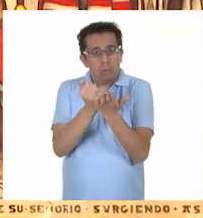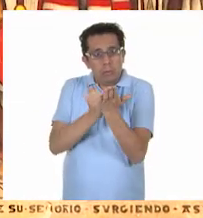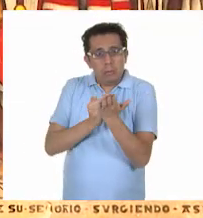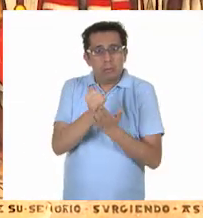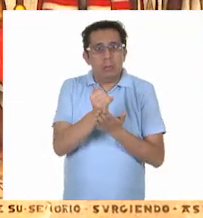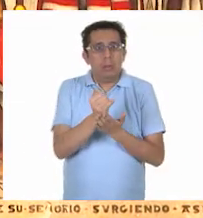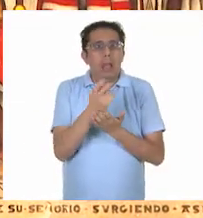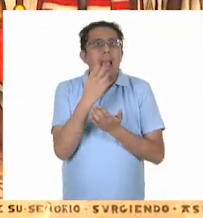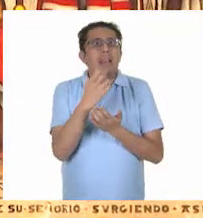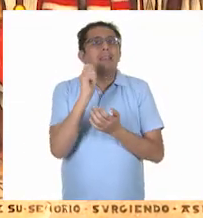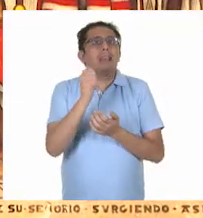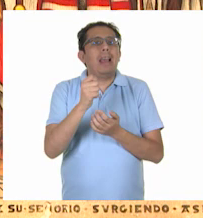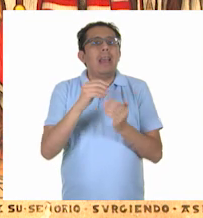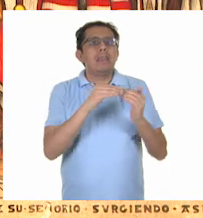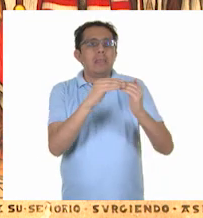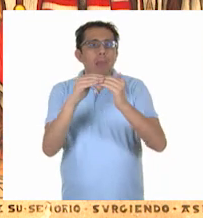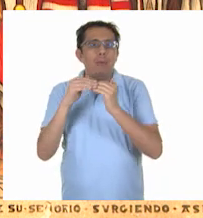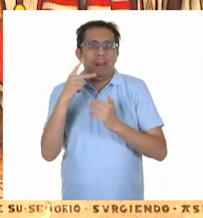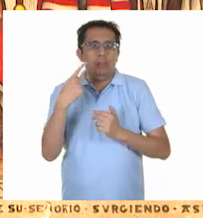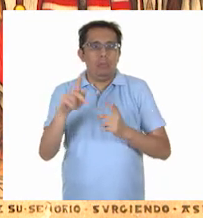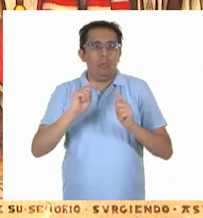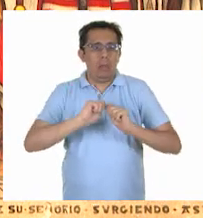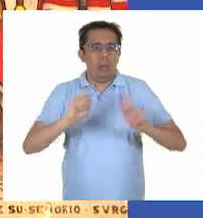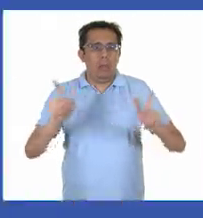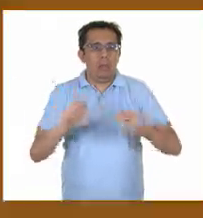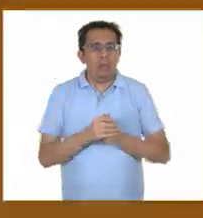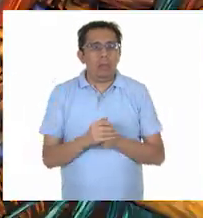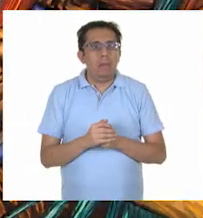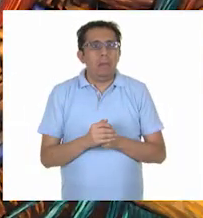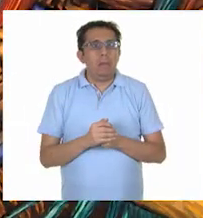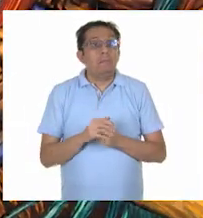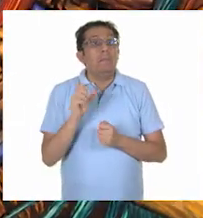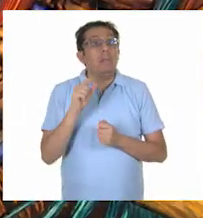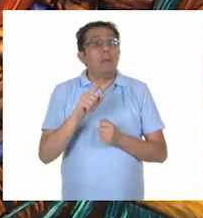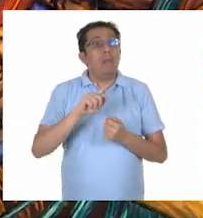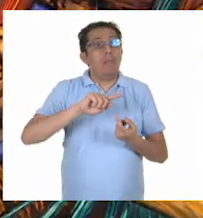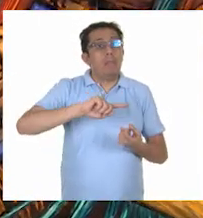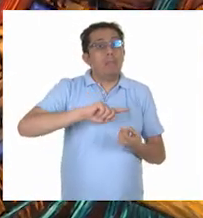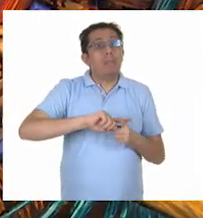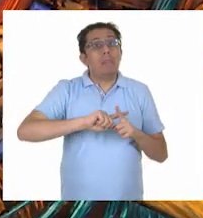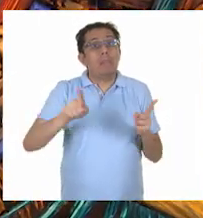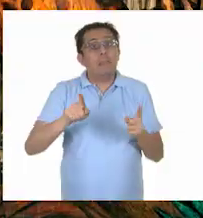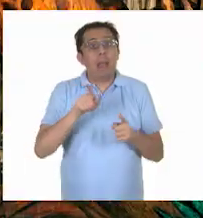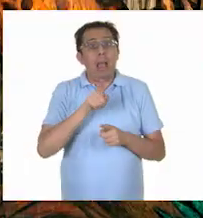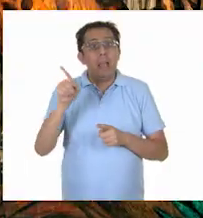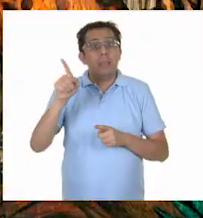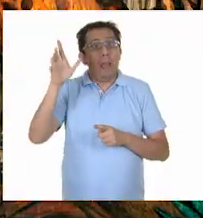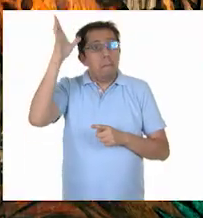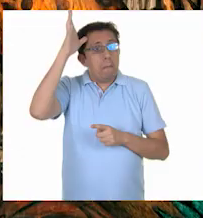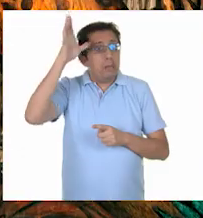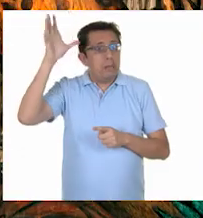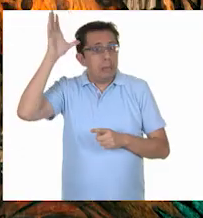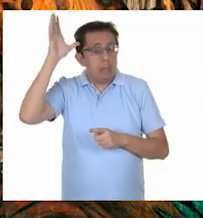Entonces la democracia tlaxcalteca, frente a lo que es el imperio mexica.